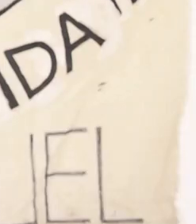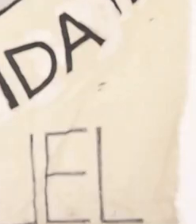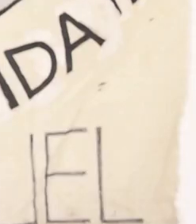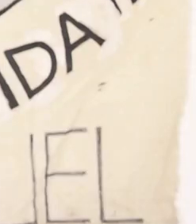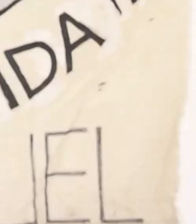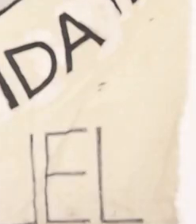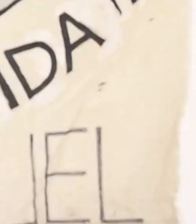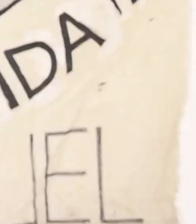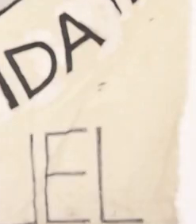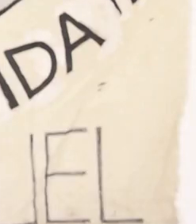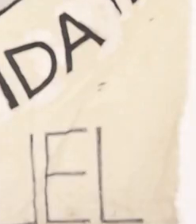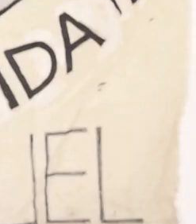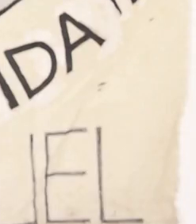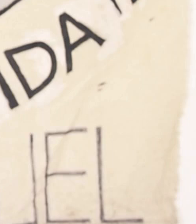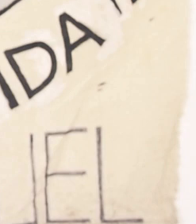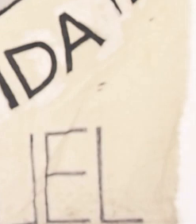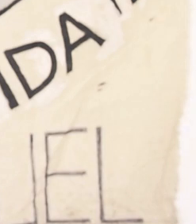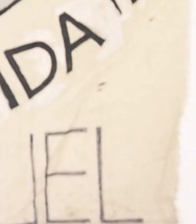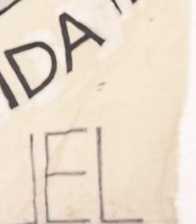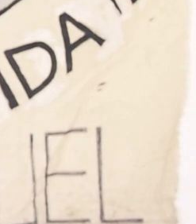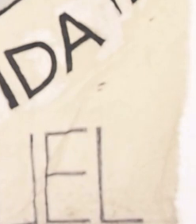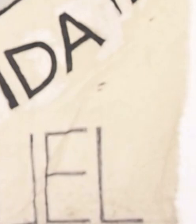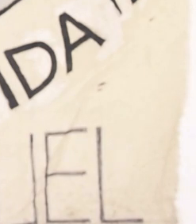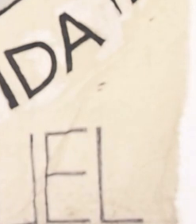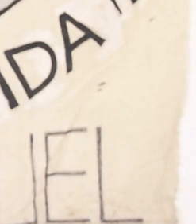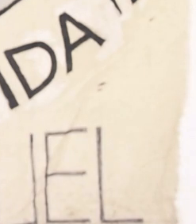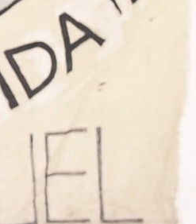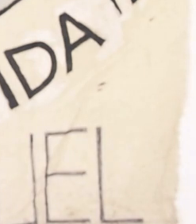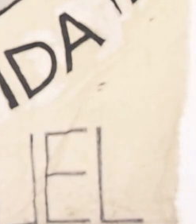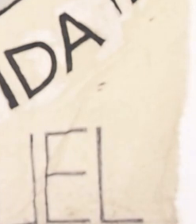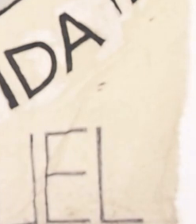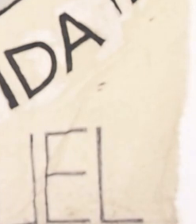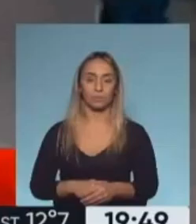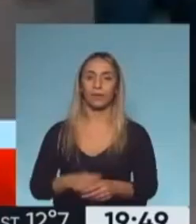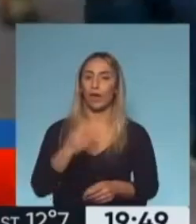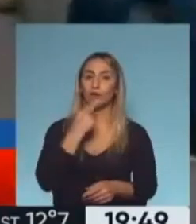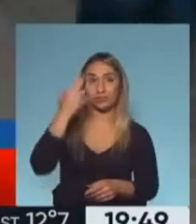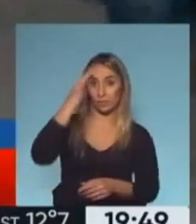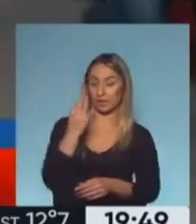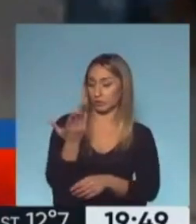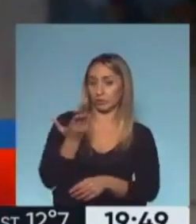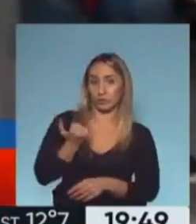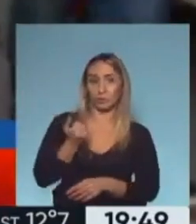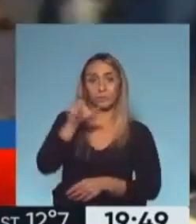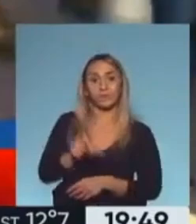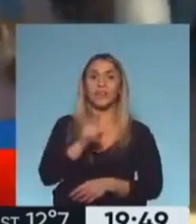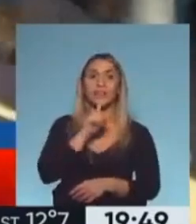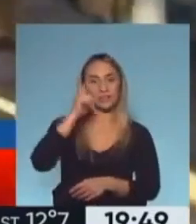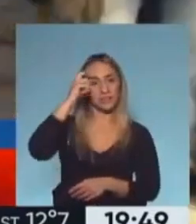Ser un chico trans, fue a buscar trabajo, la precarización, la falta de laburo, todo es...